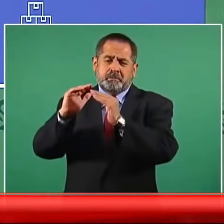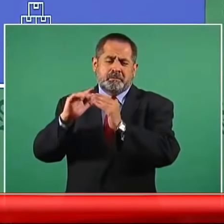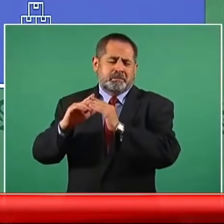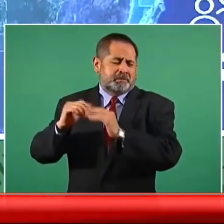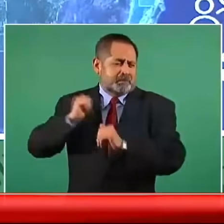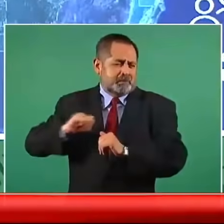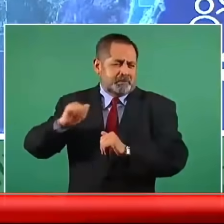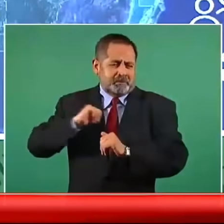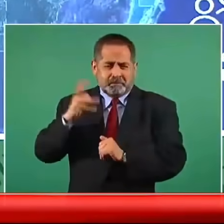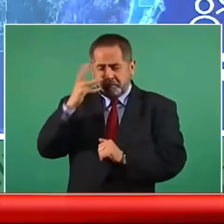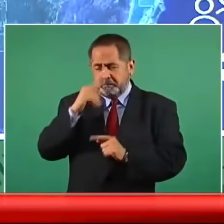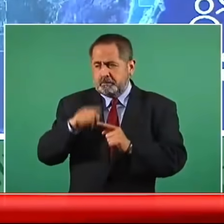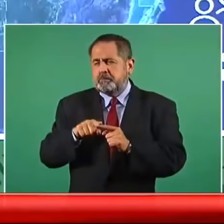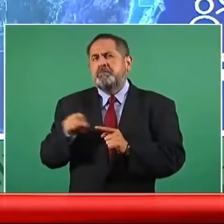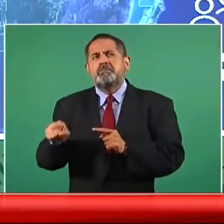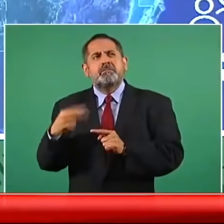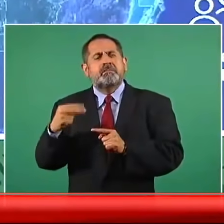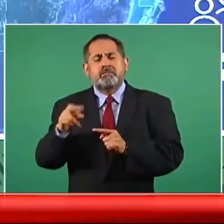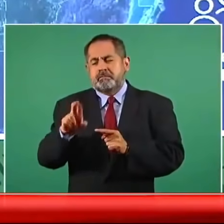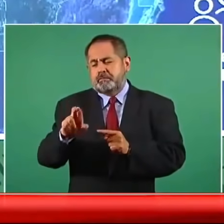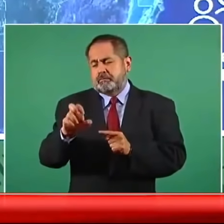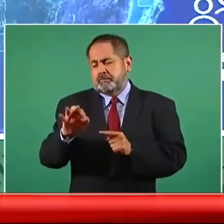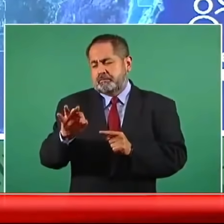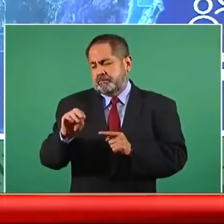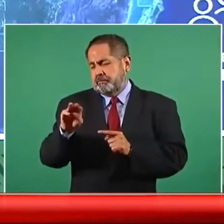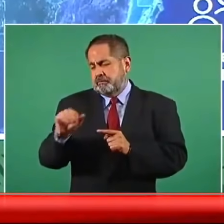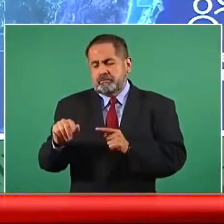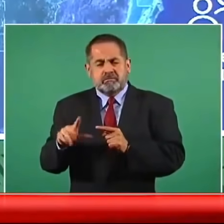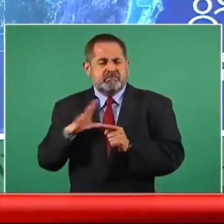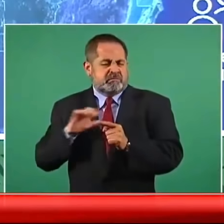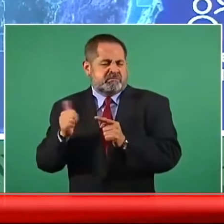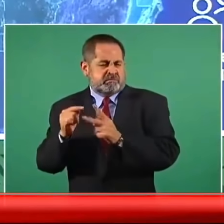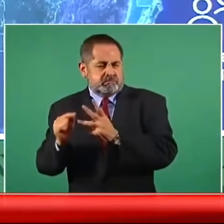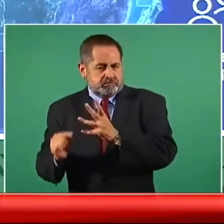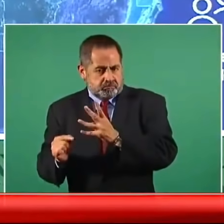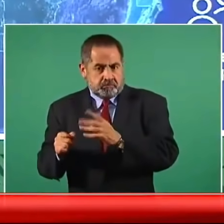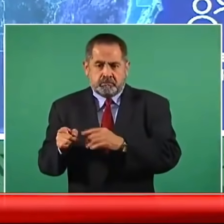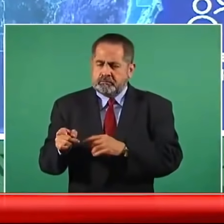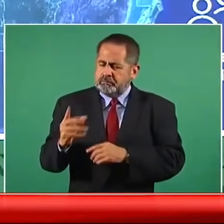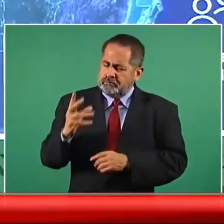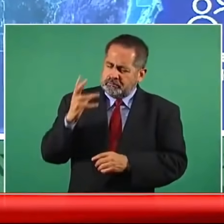importantes, Reforma y otras. Se acaba de